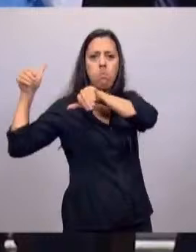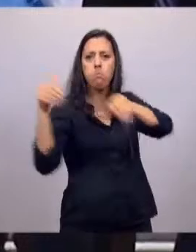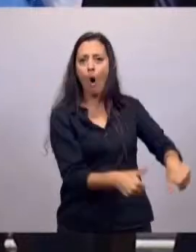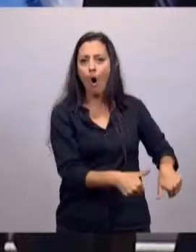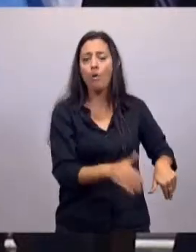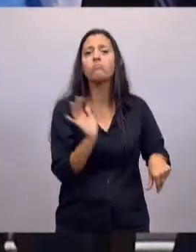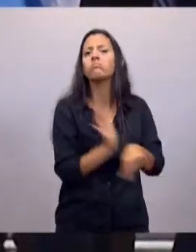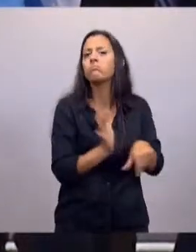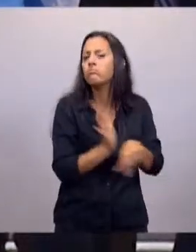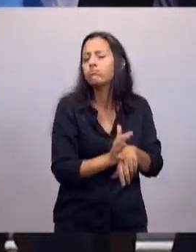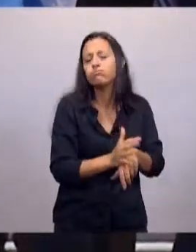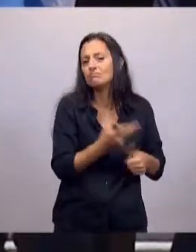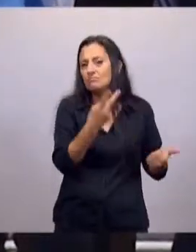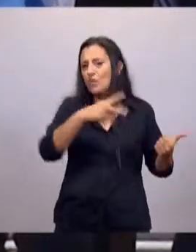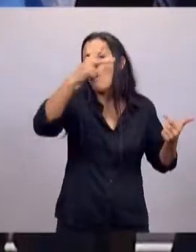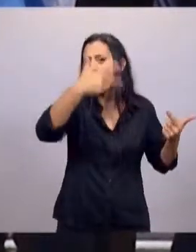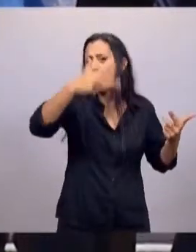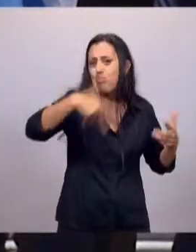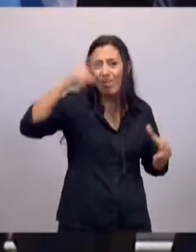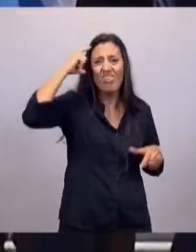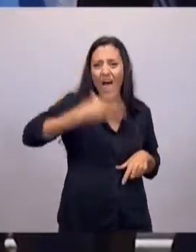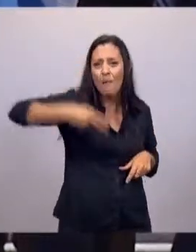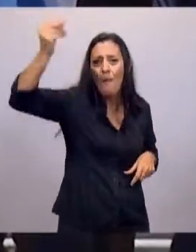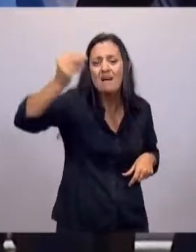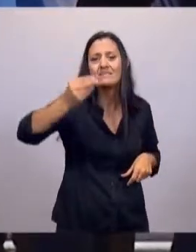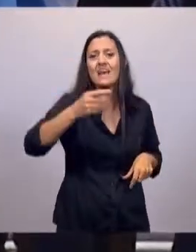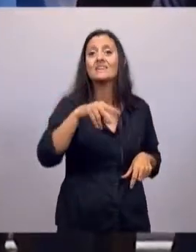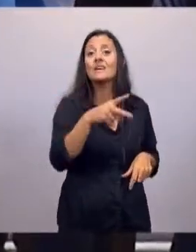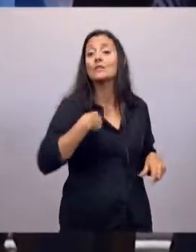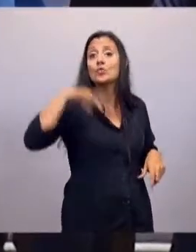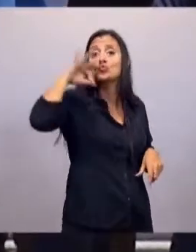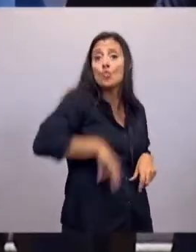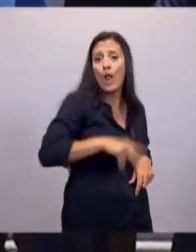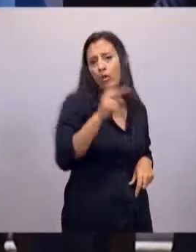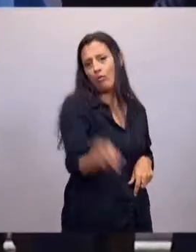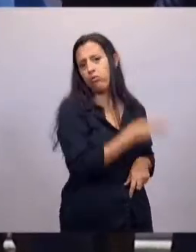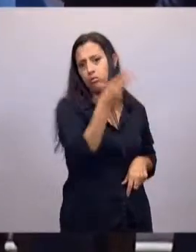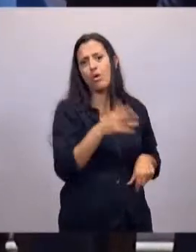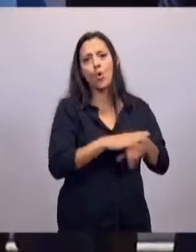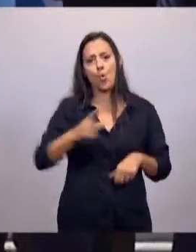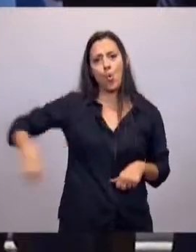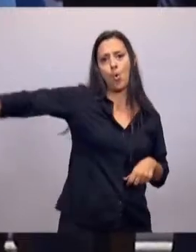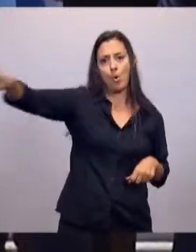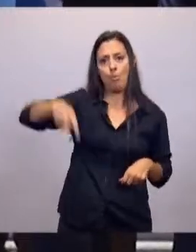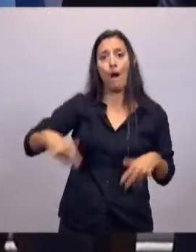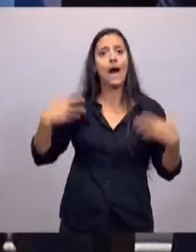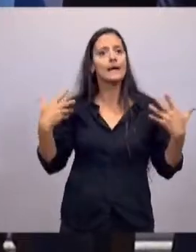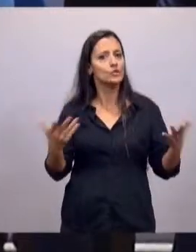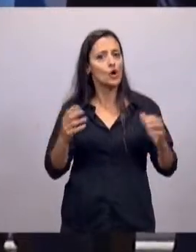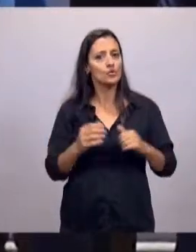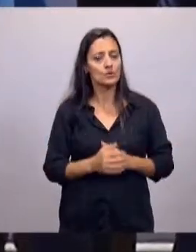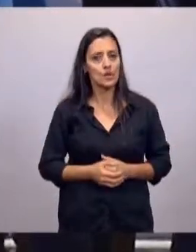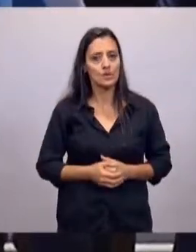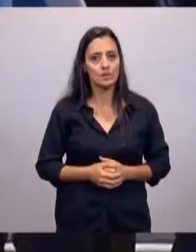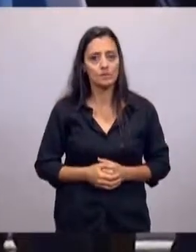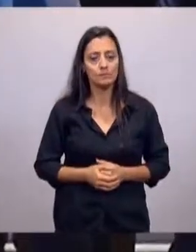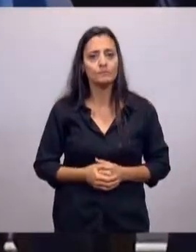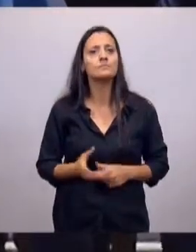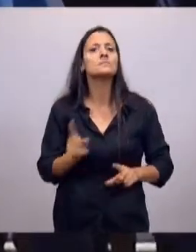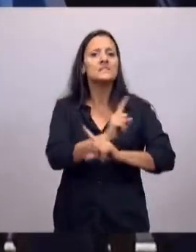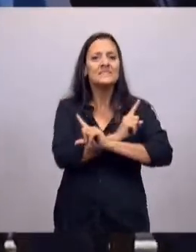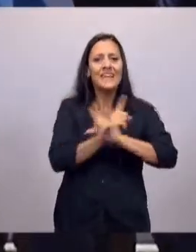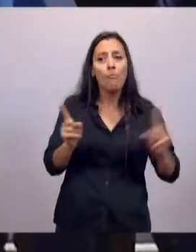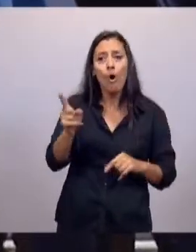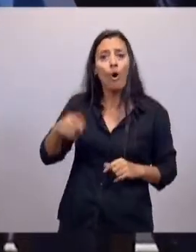por 10 veces nuestros salarios. Por lo tanto, tampoco